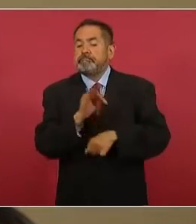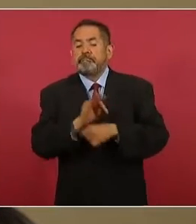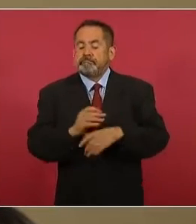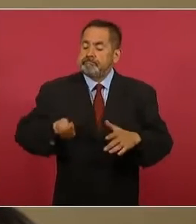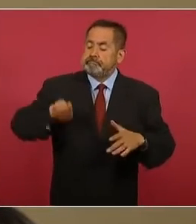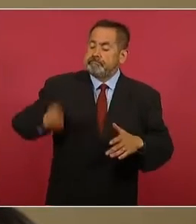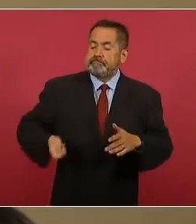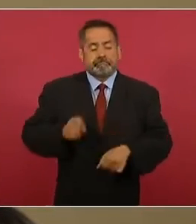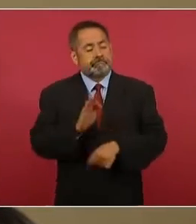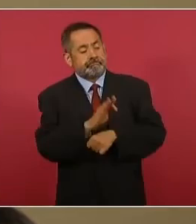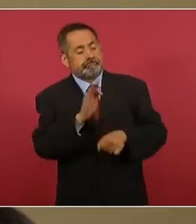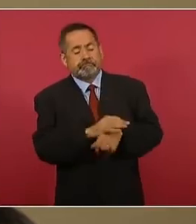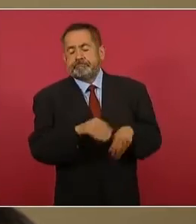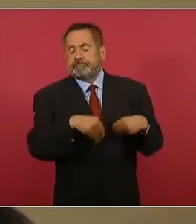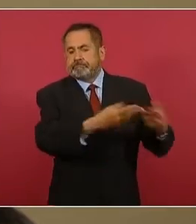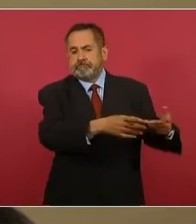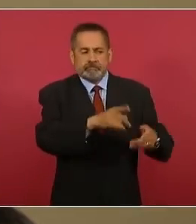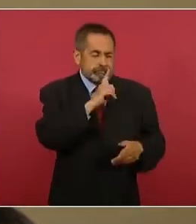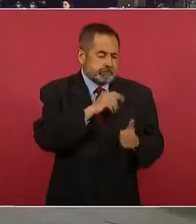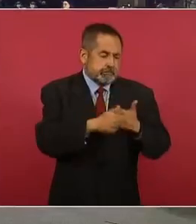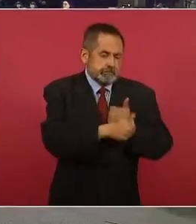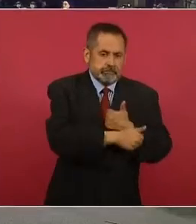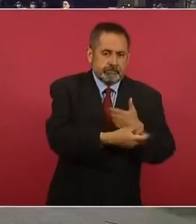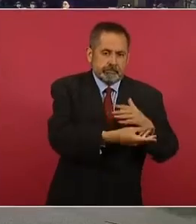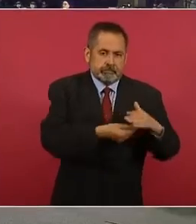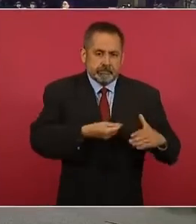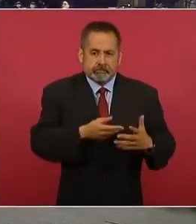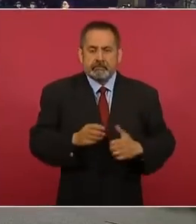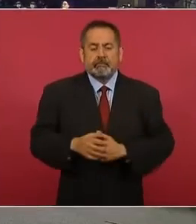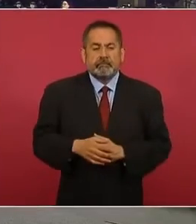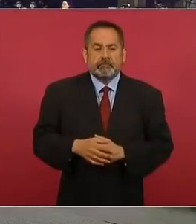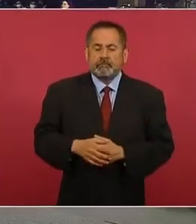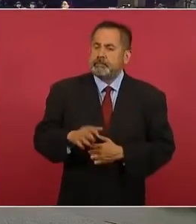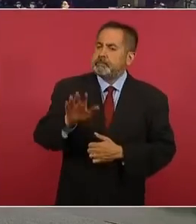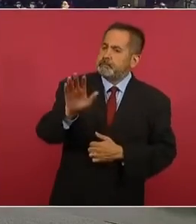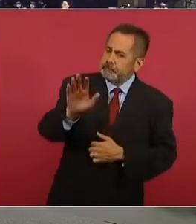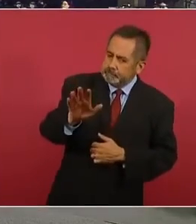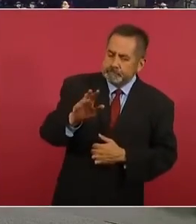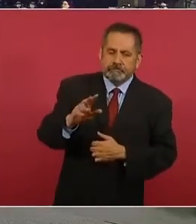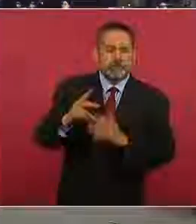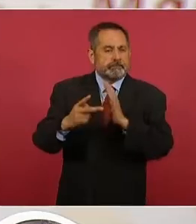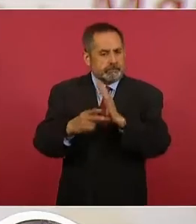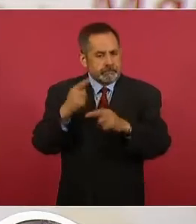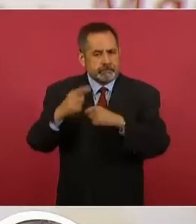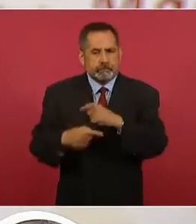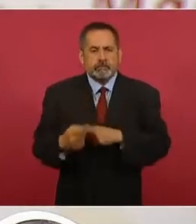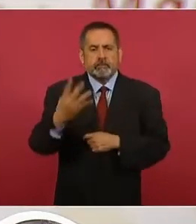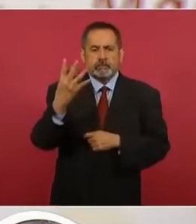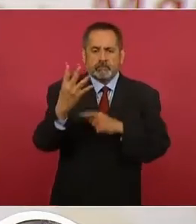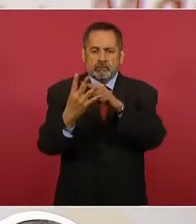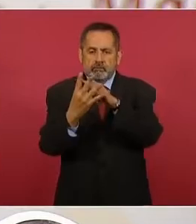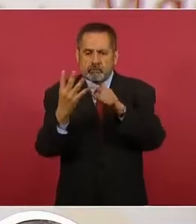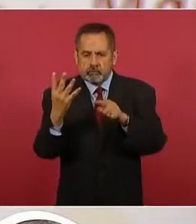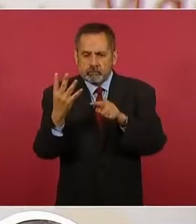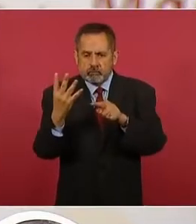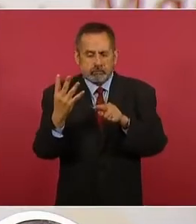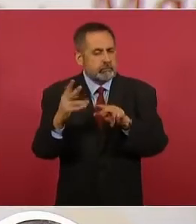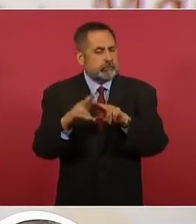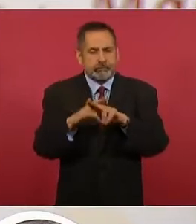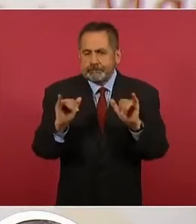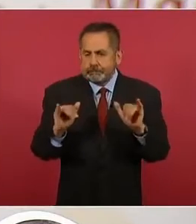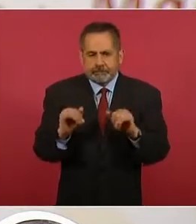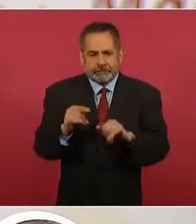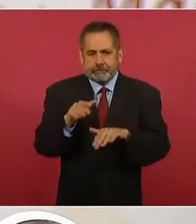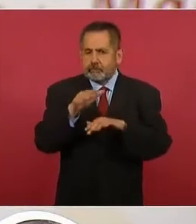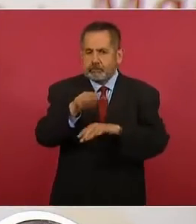por estos acuerdos en lo oscurito. Bueno, le repito que las 4 denuncias o querellas que le he mencionado, en ninguna